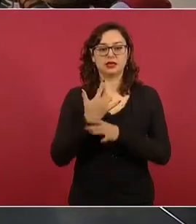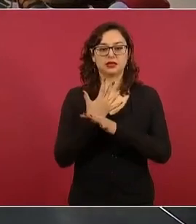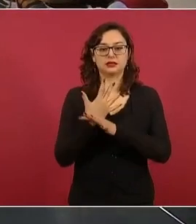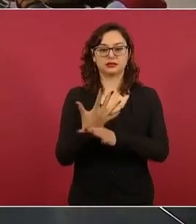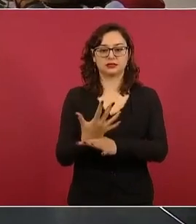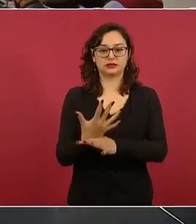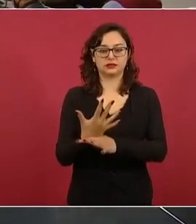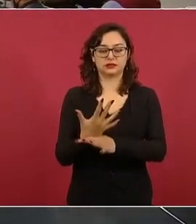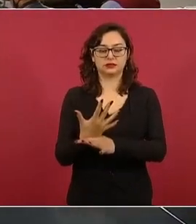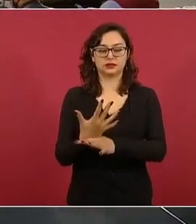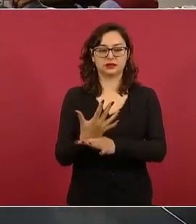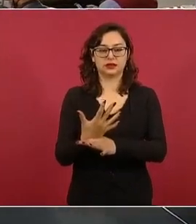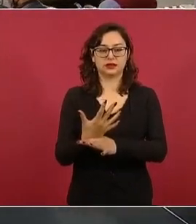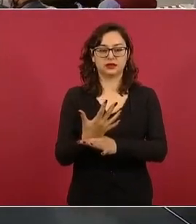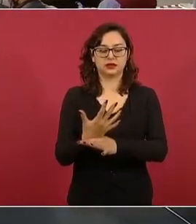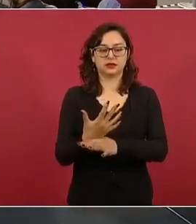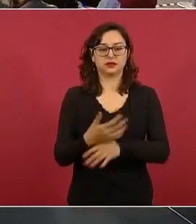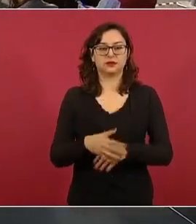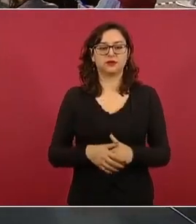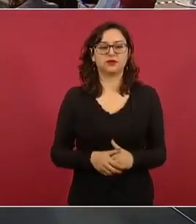Pero todo esto,